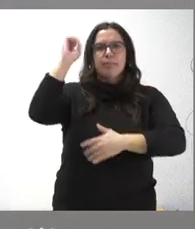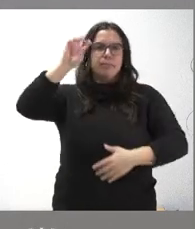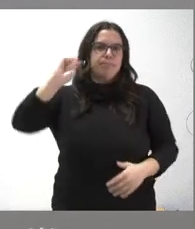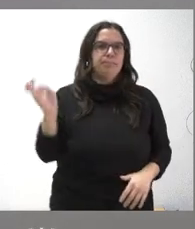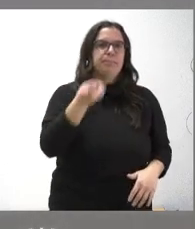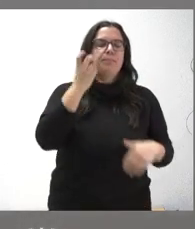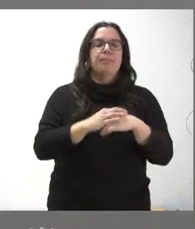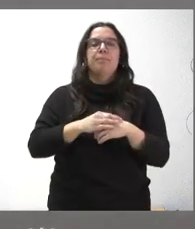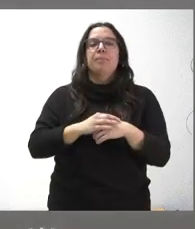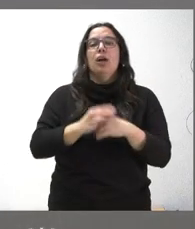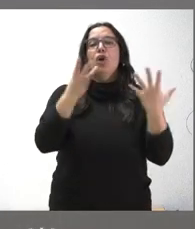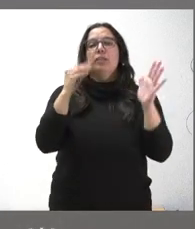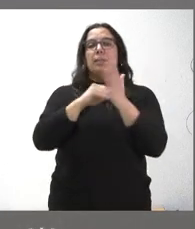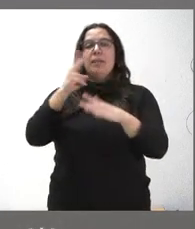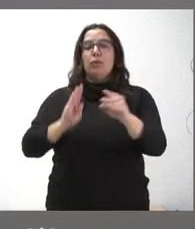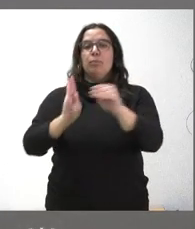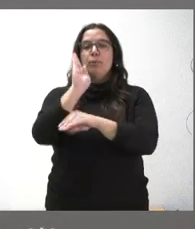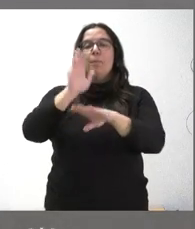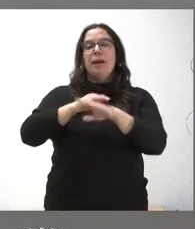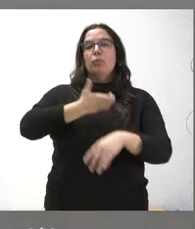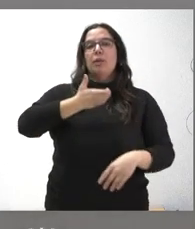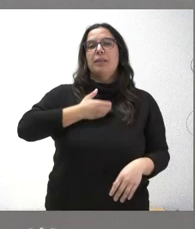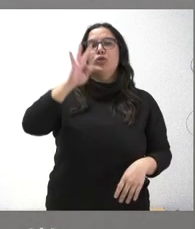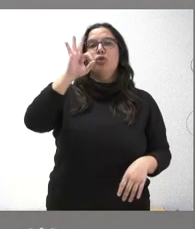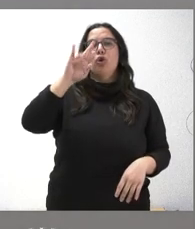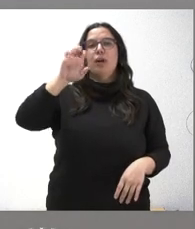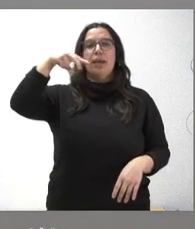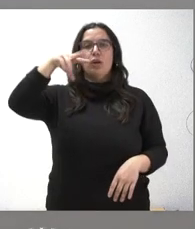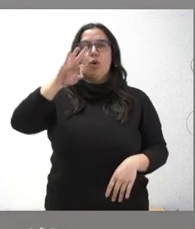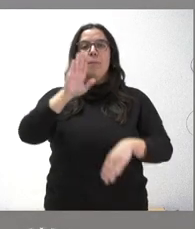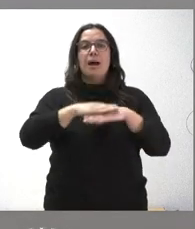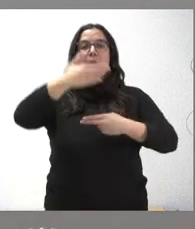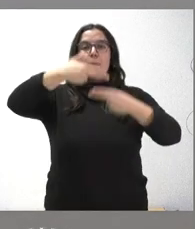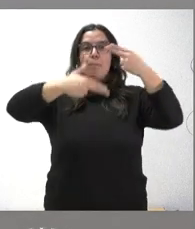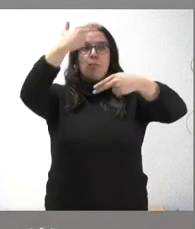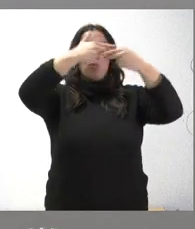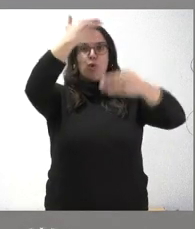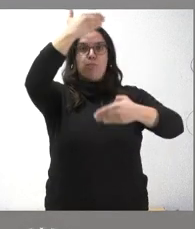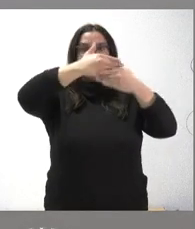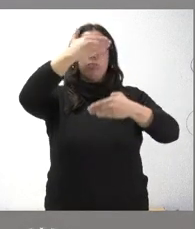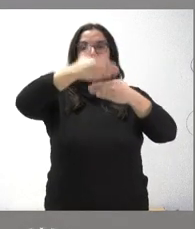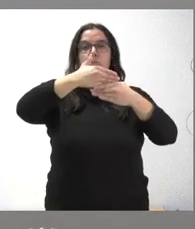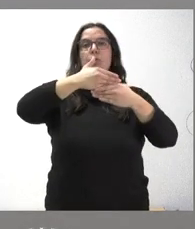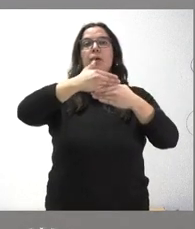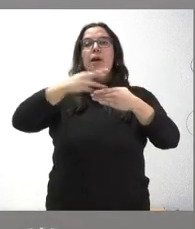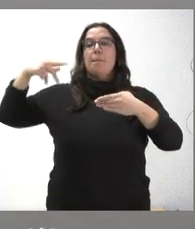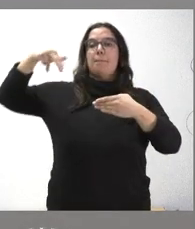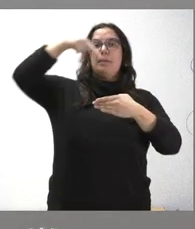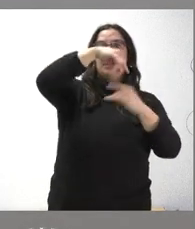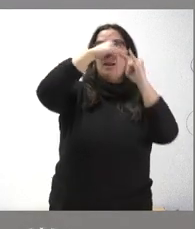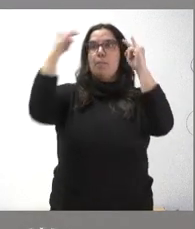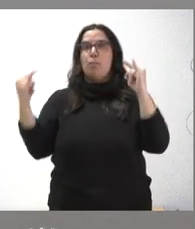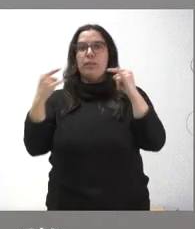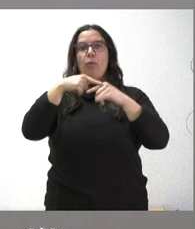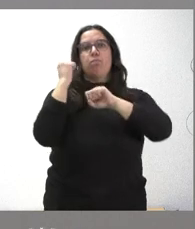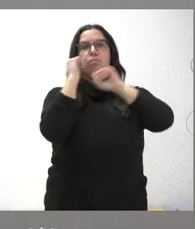80,000 para el ayuntamiento de toreno para reparar un muro de contención entre una pasarela peatonal y un puente se